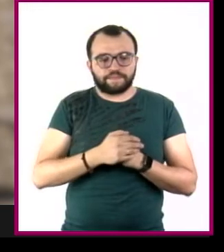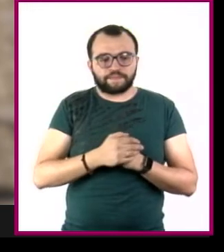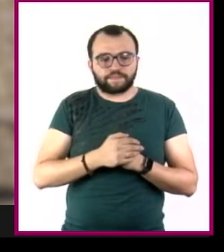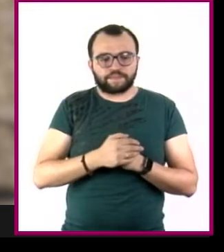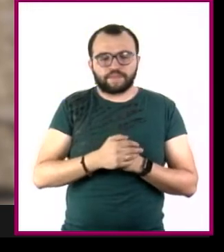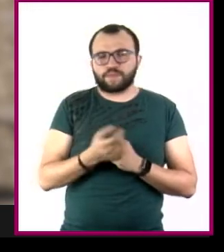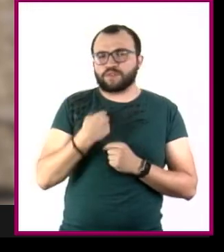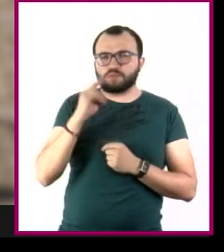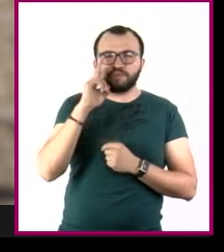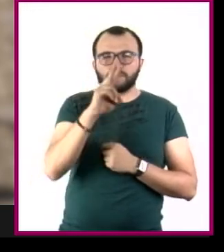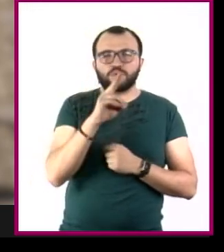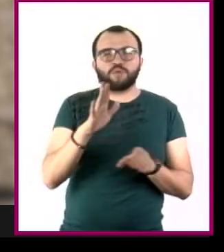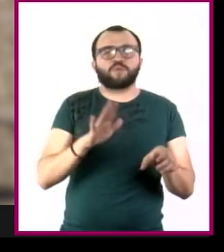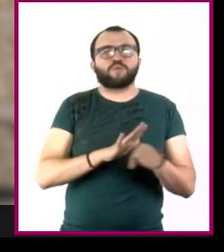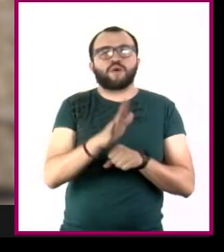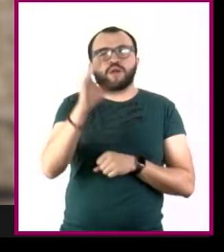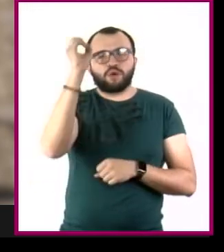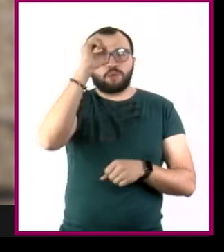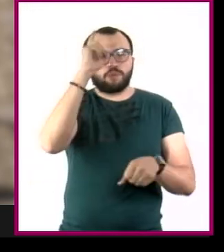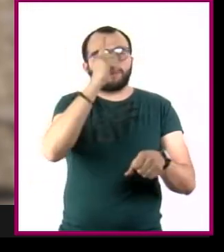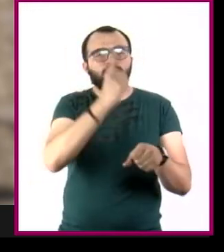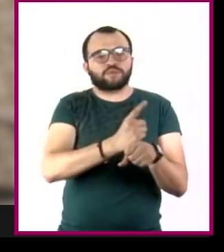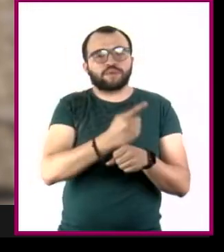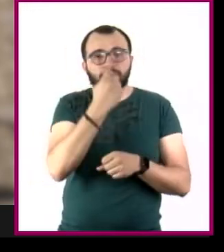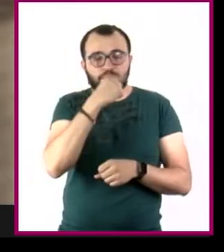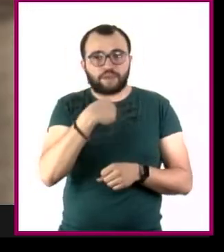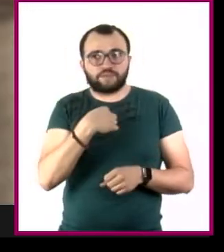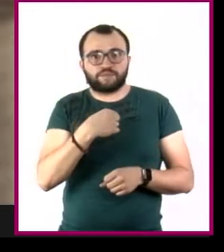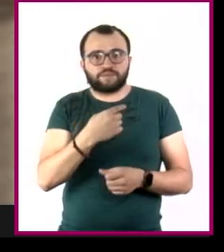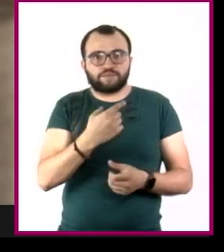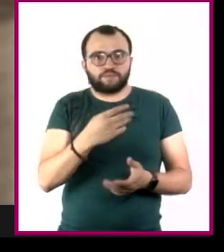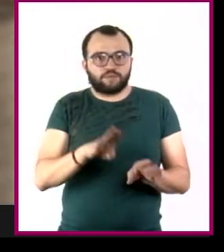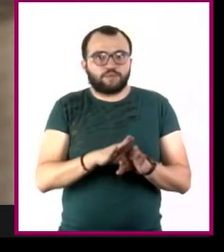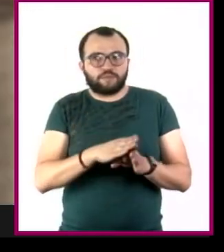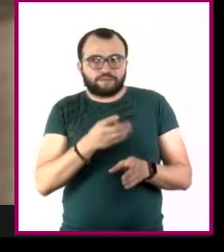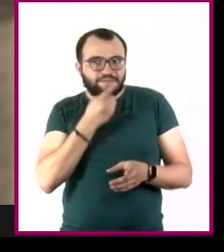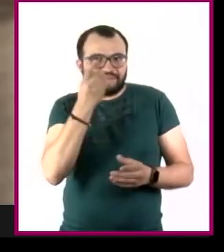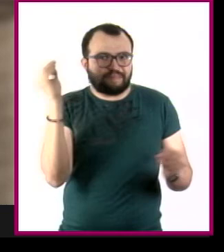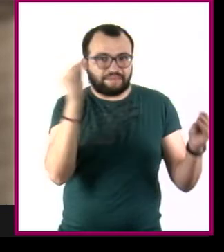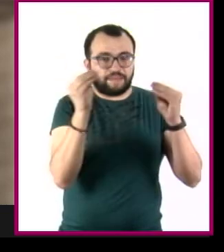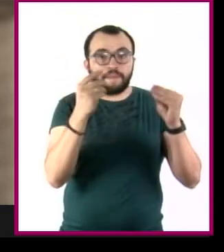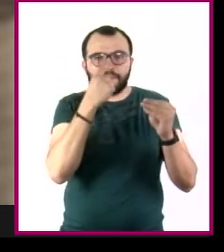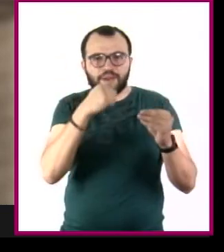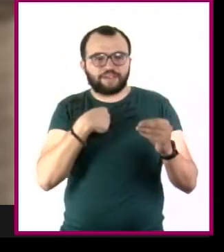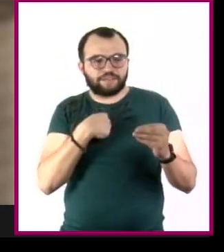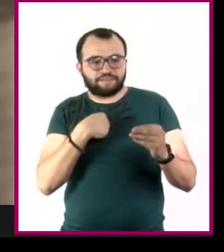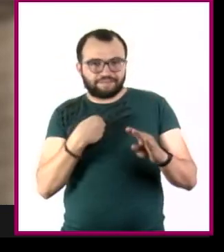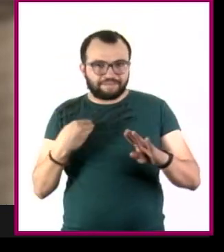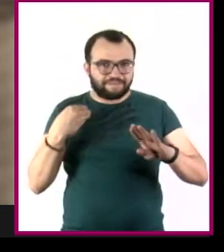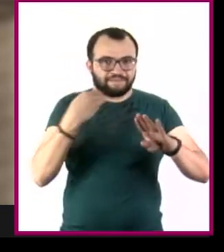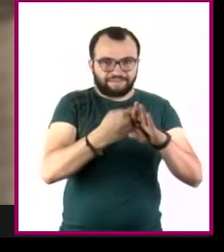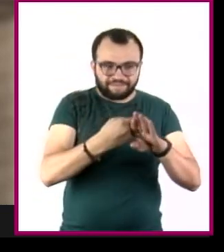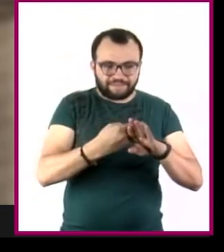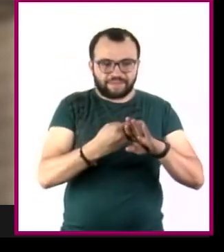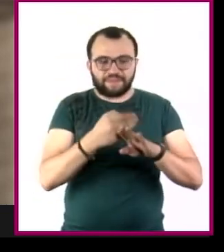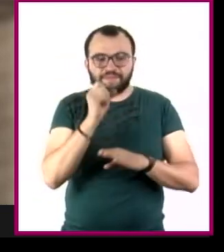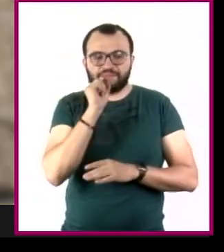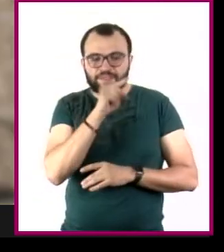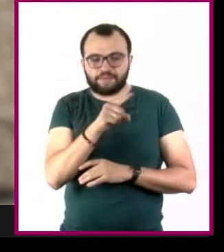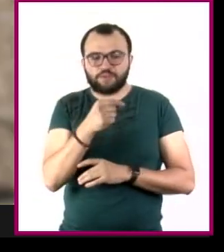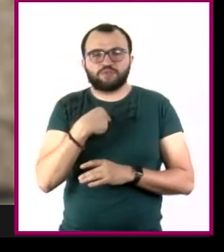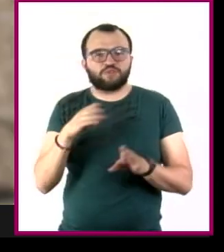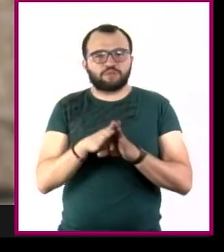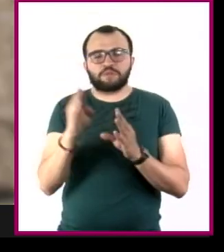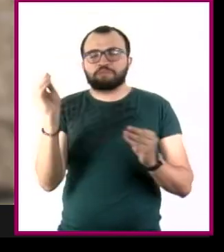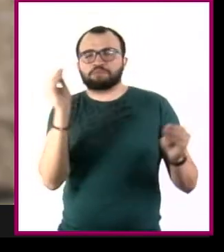la oportunidad de afinar mis argumentos y pedí ayuda a Luna. Para enfrentarnos a Filósofo hicimos una investigación y discutimos de